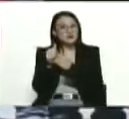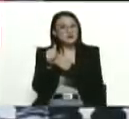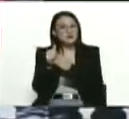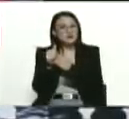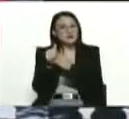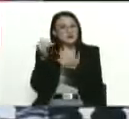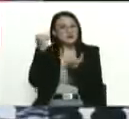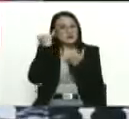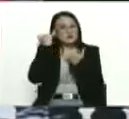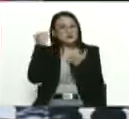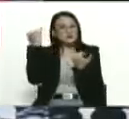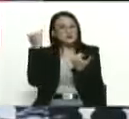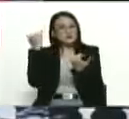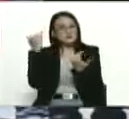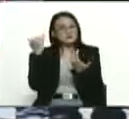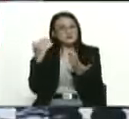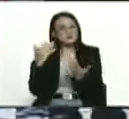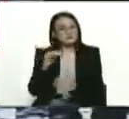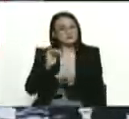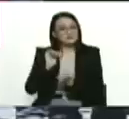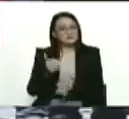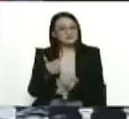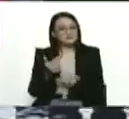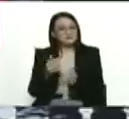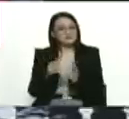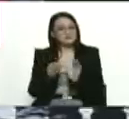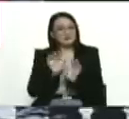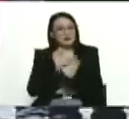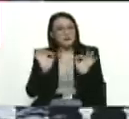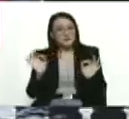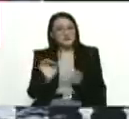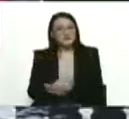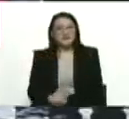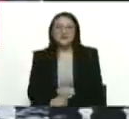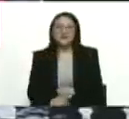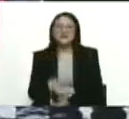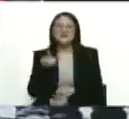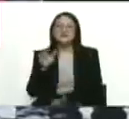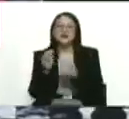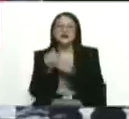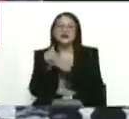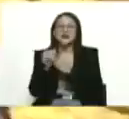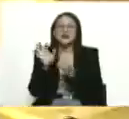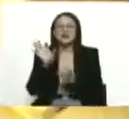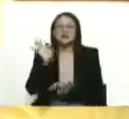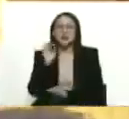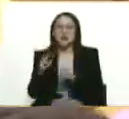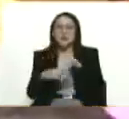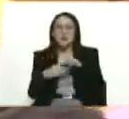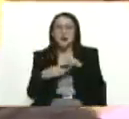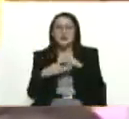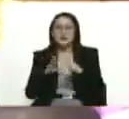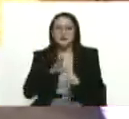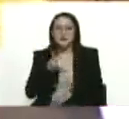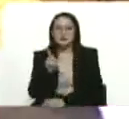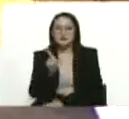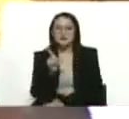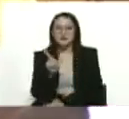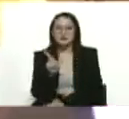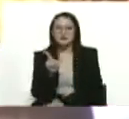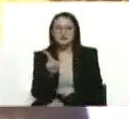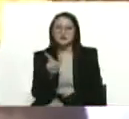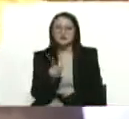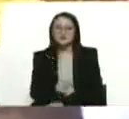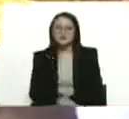especial connotación, un significado especial. Ese liderazgo fue electo por las bases de nuestro partido. Un